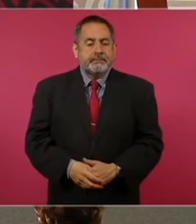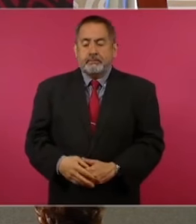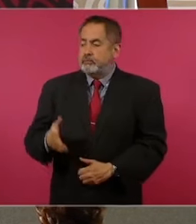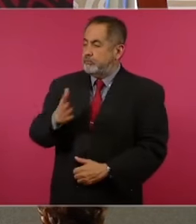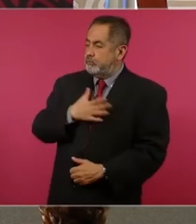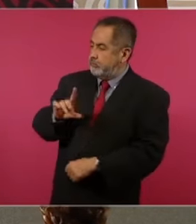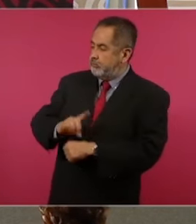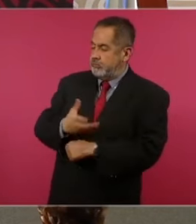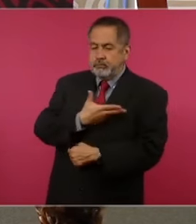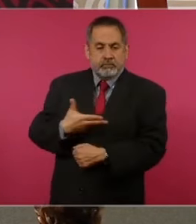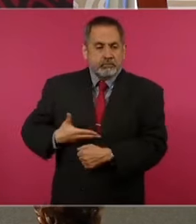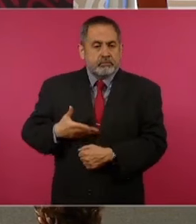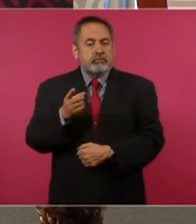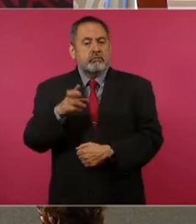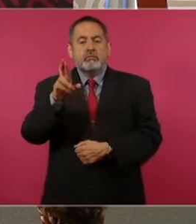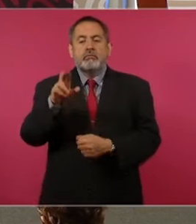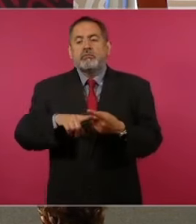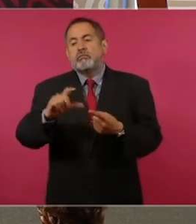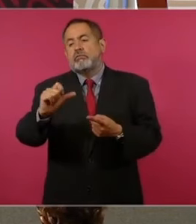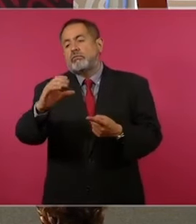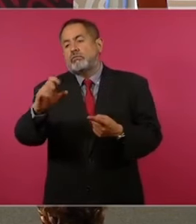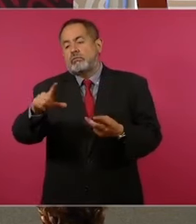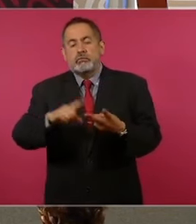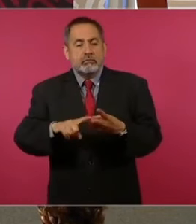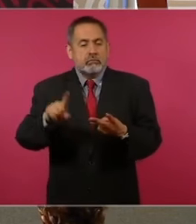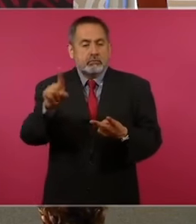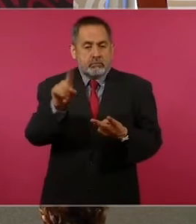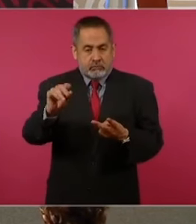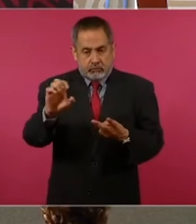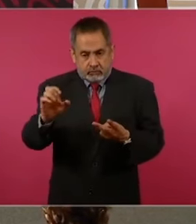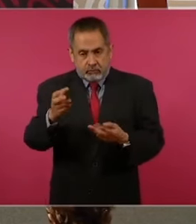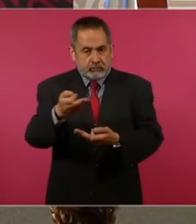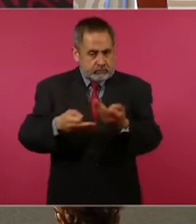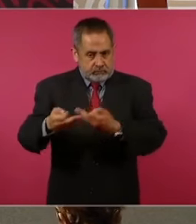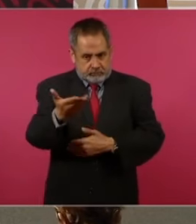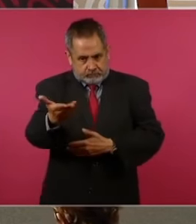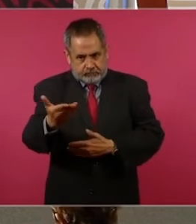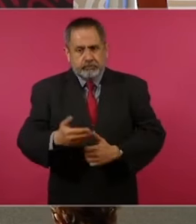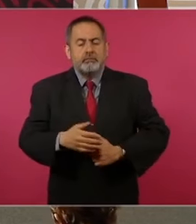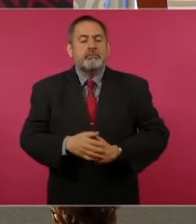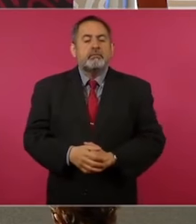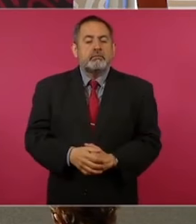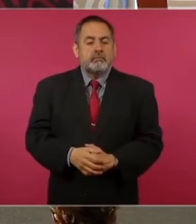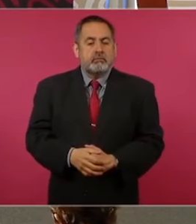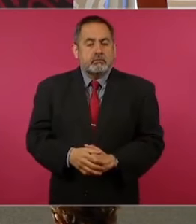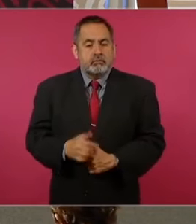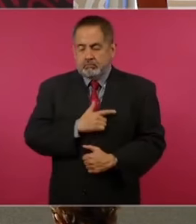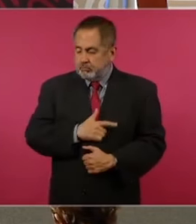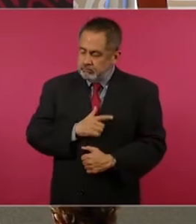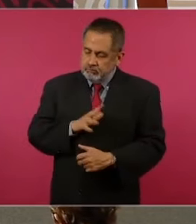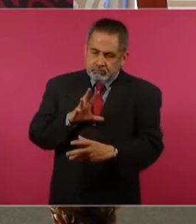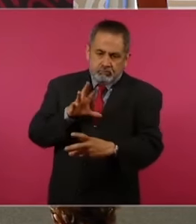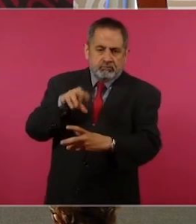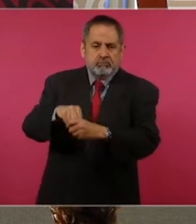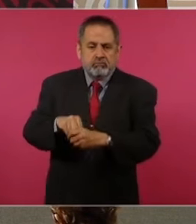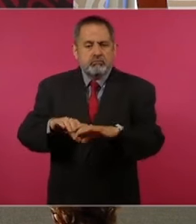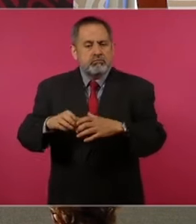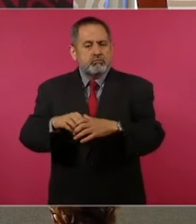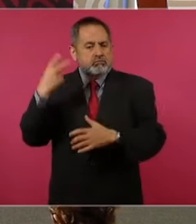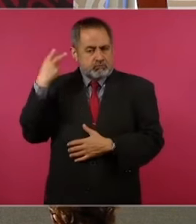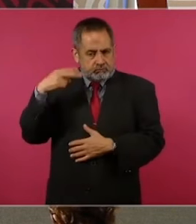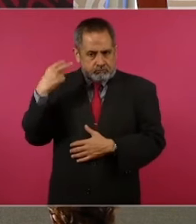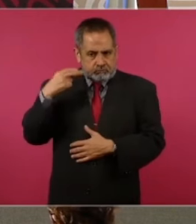presidente, doctor Alcocer, Zoé, a toda la gente que nos escucha. Con mucho gusto nos integramos el sistema de salud de